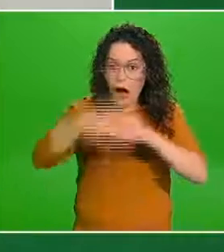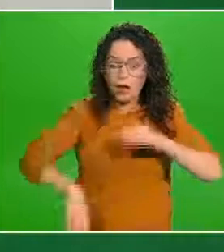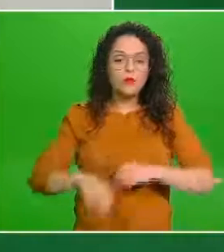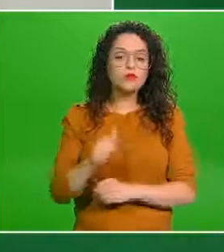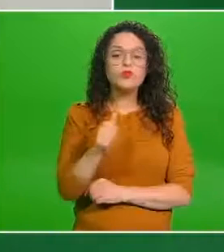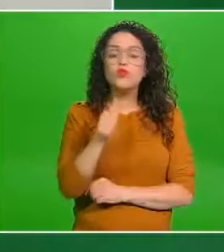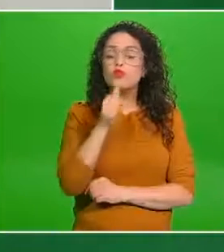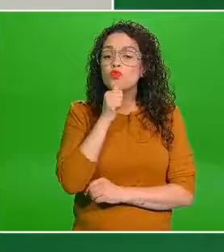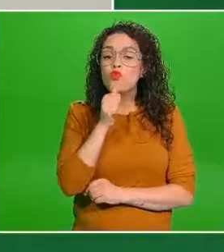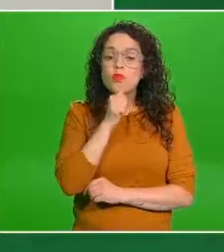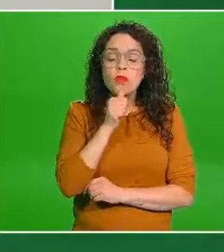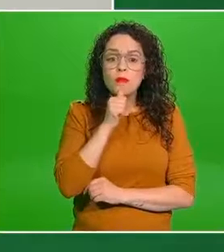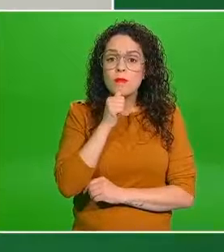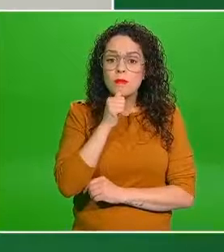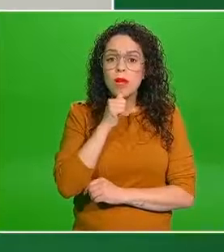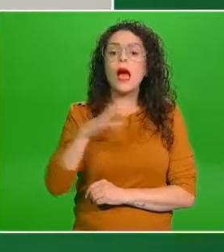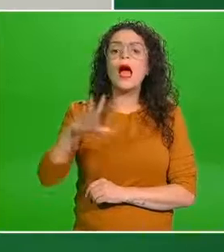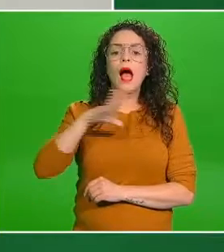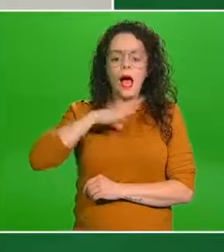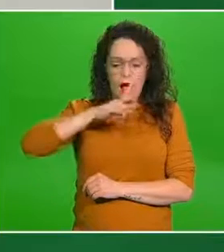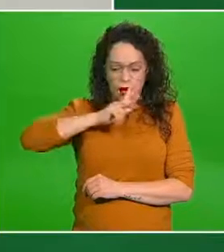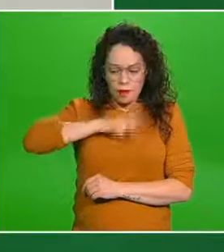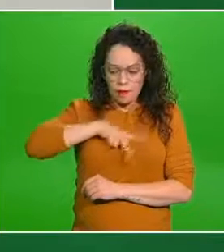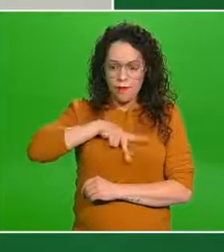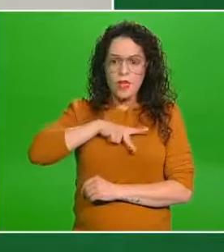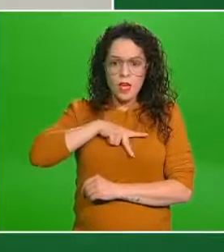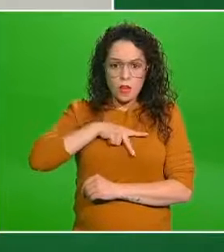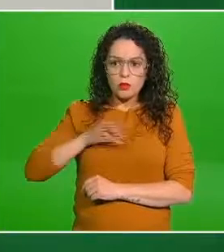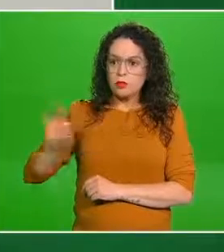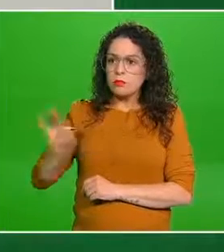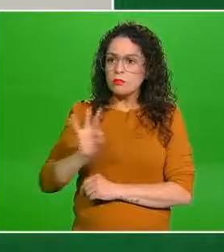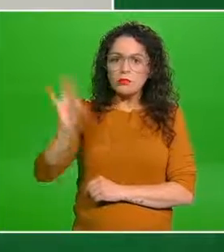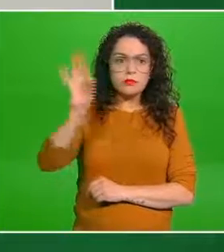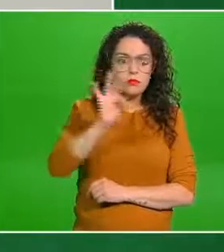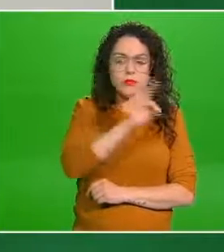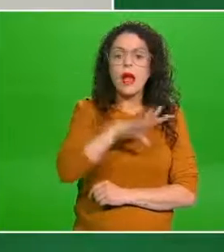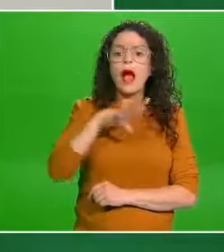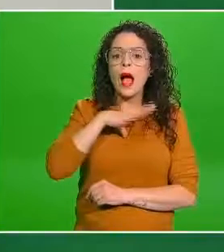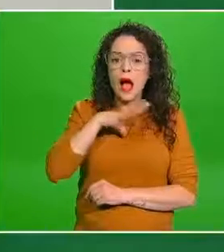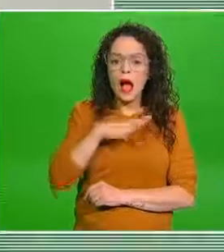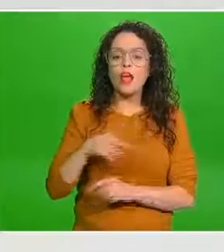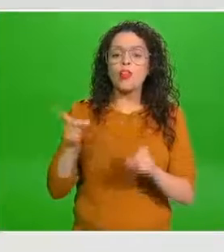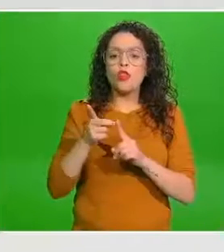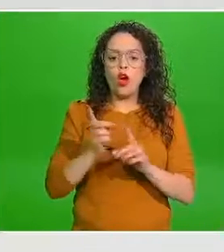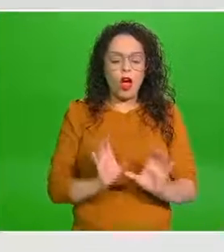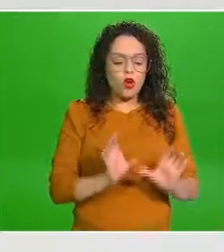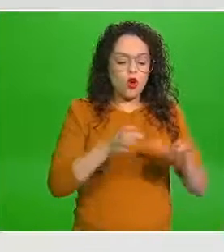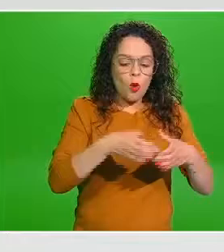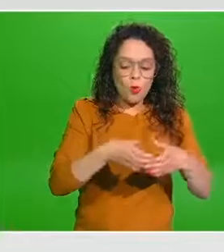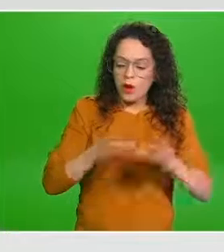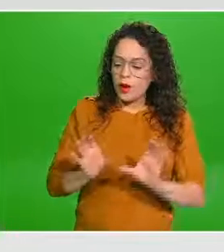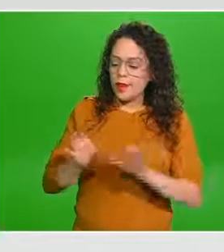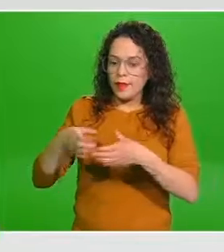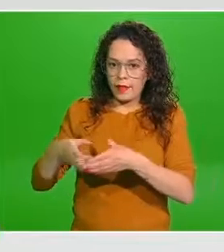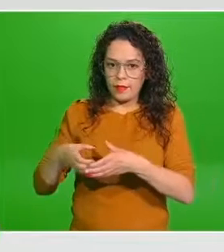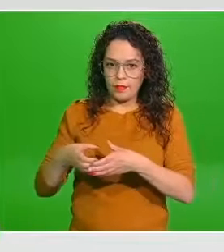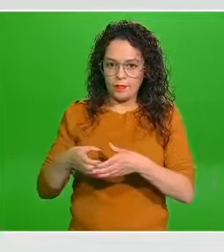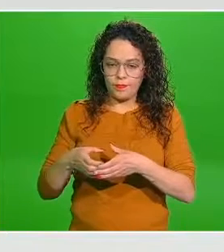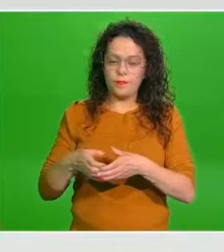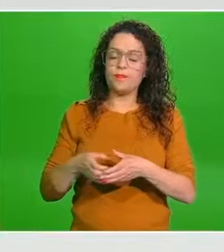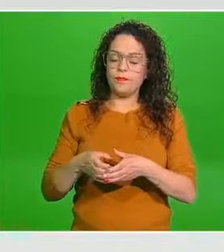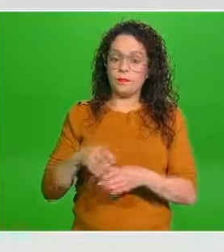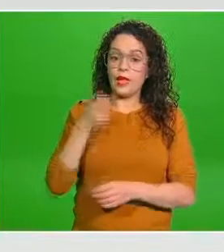y todavía tenemos virus circulando a nivel comunitario. Como decía bien la doctora Nucamendi, también hay que resaltarlo,